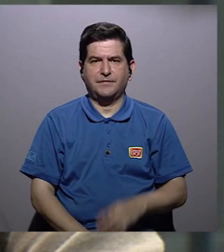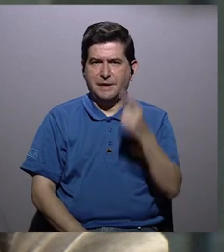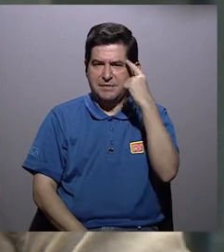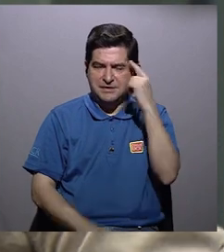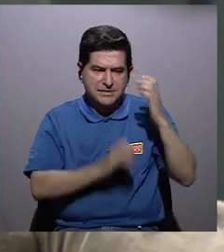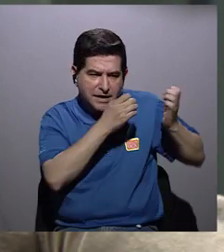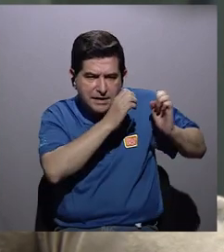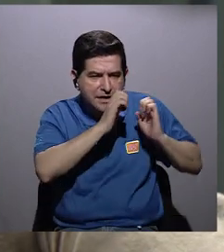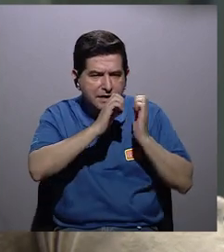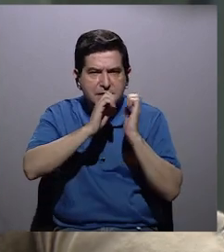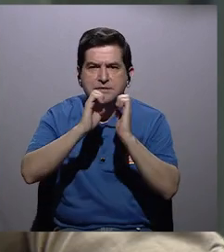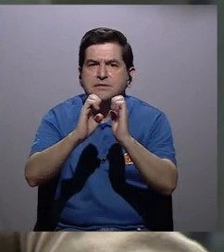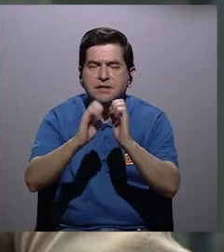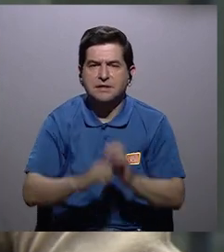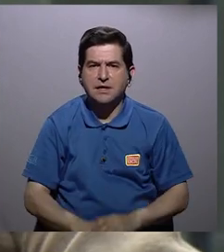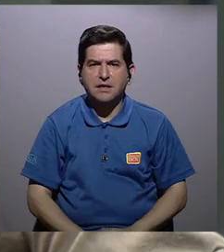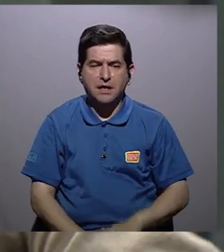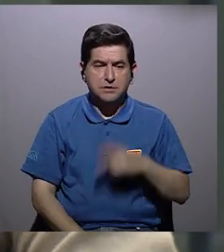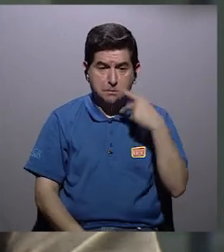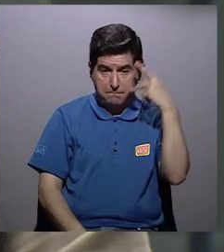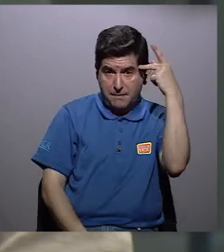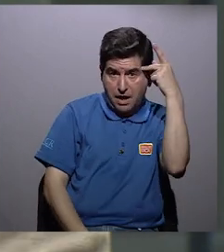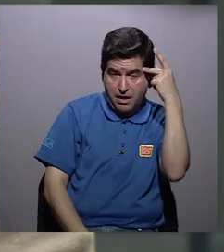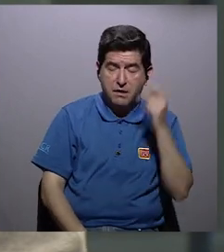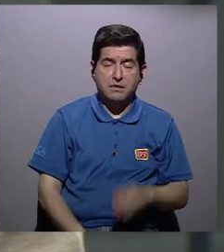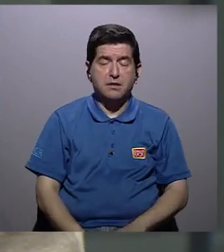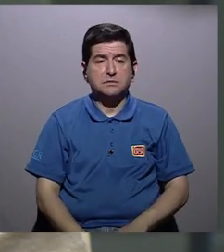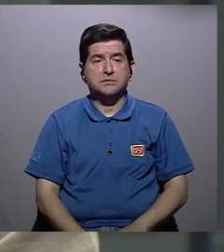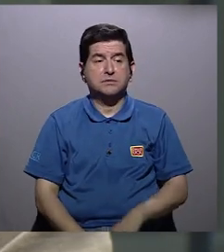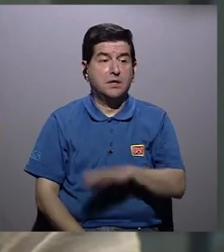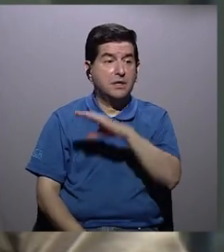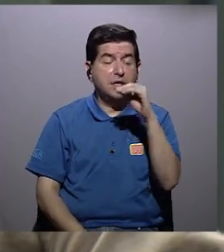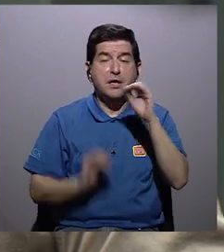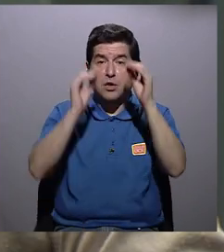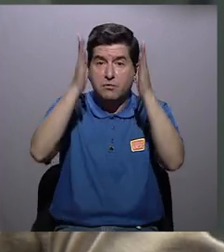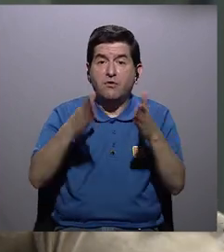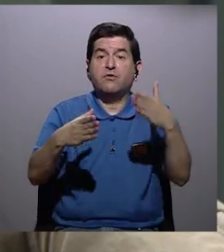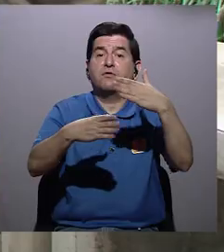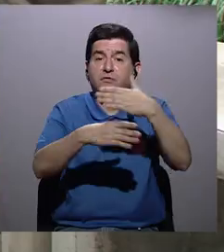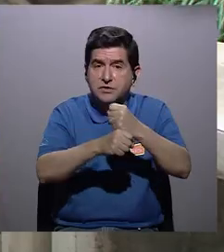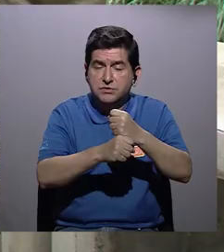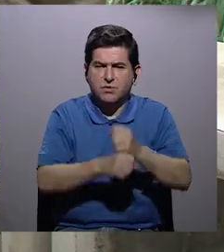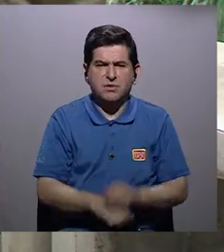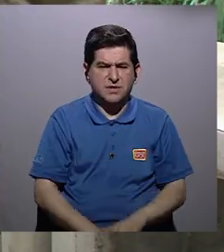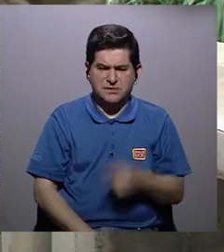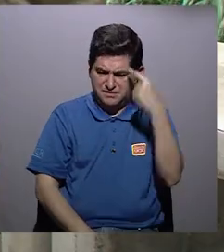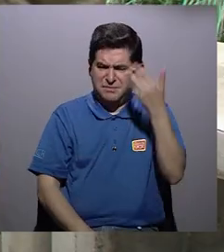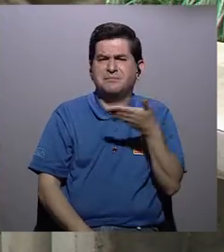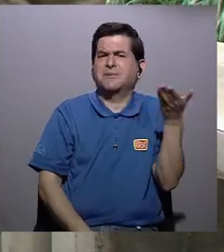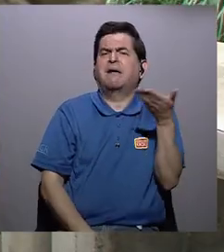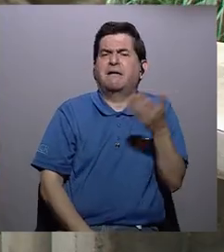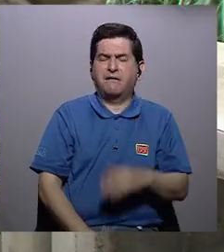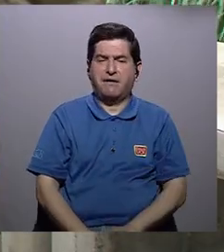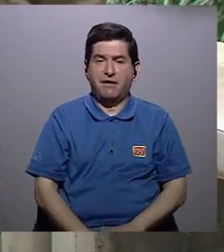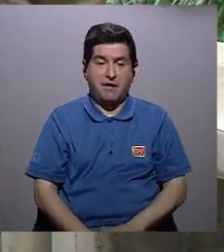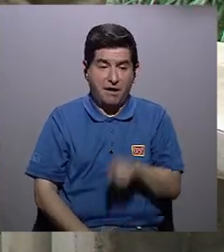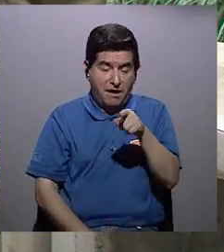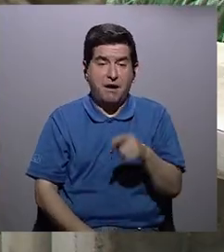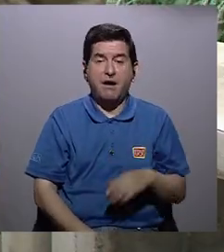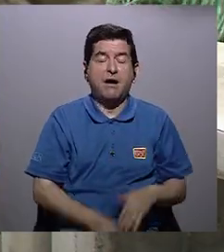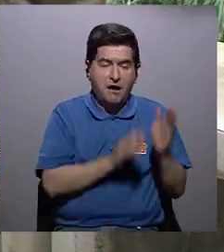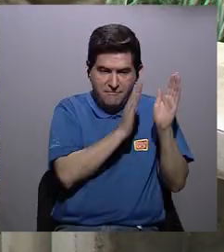las estrategias que hacen los padres, madres, pero también los maestros para crear, para